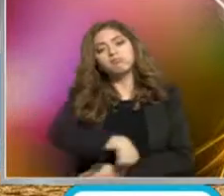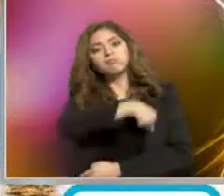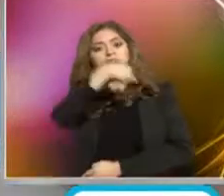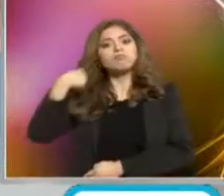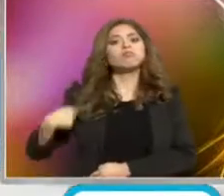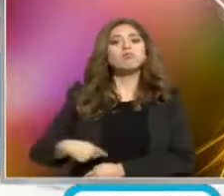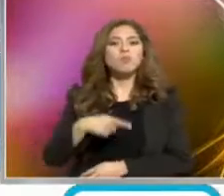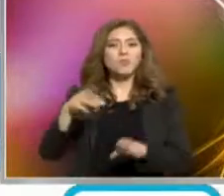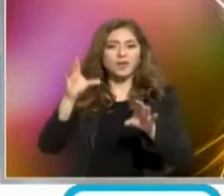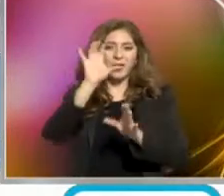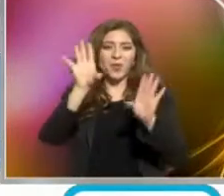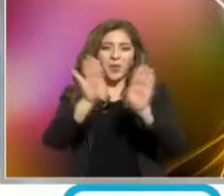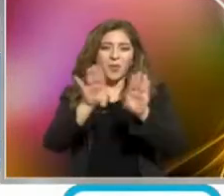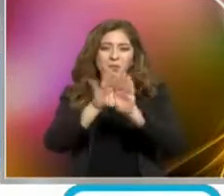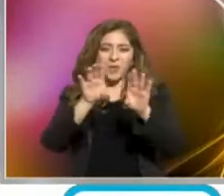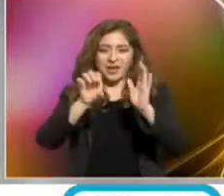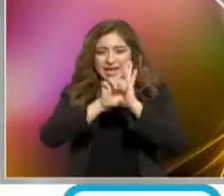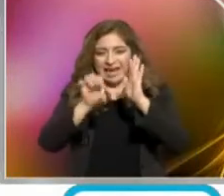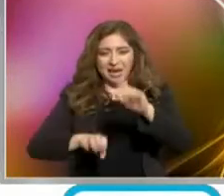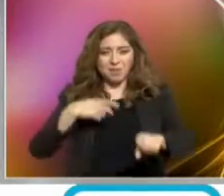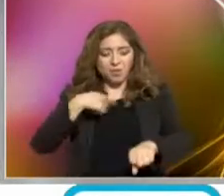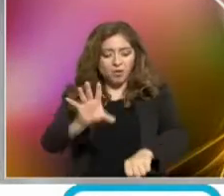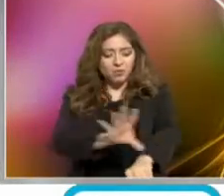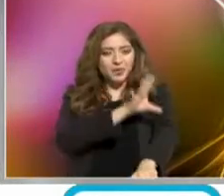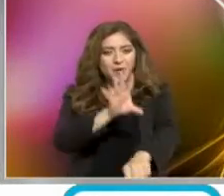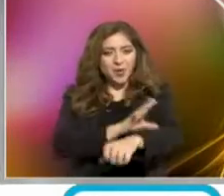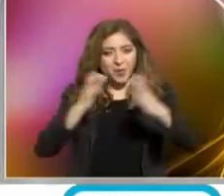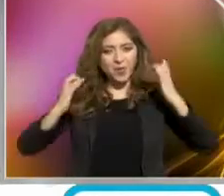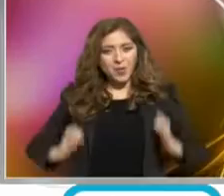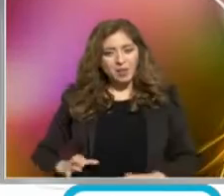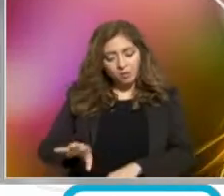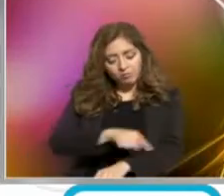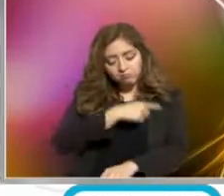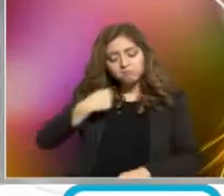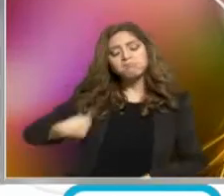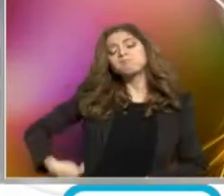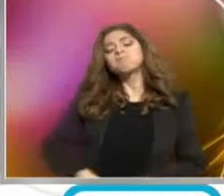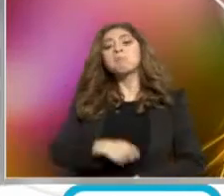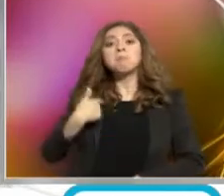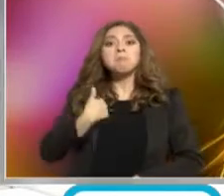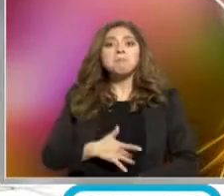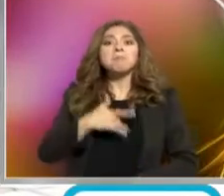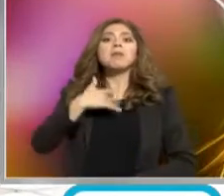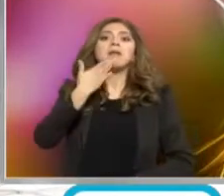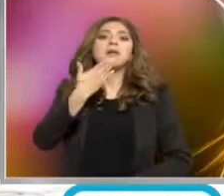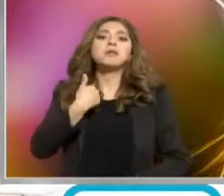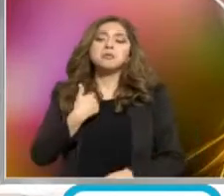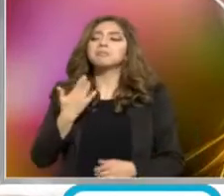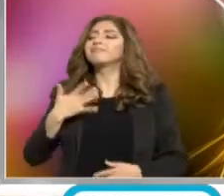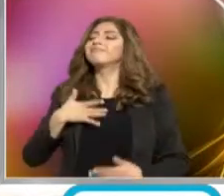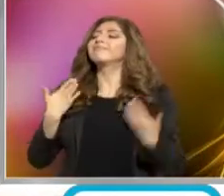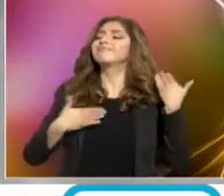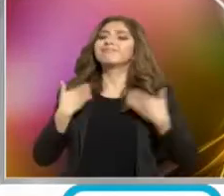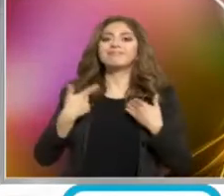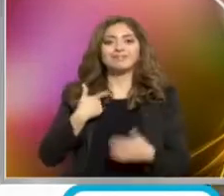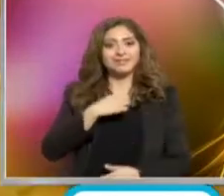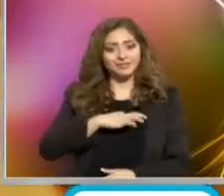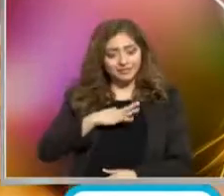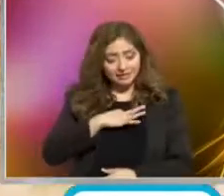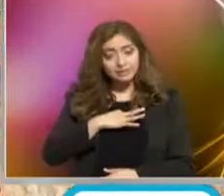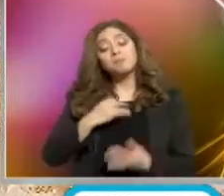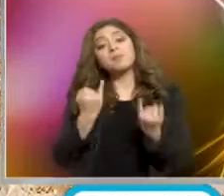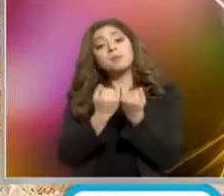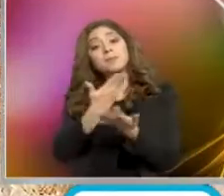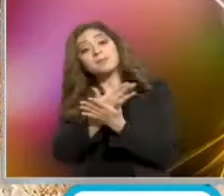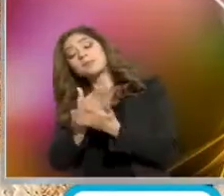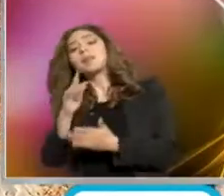estable, porque si tenemos energía nos vamos a sentir bien y vamos a tener un buen estado de ánimo. También otro que es muy rico en